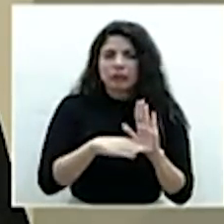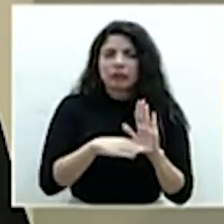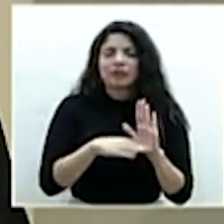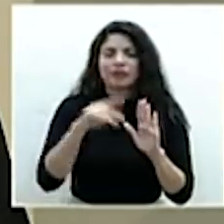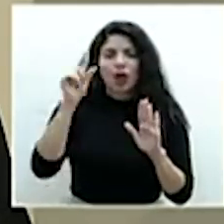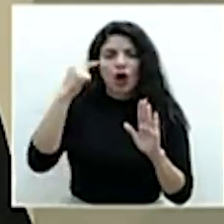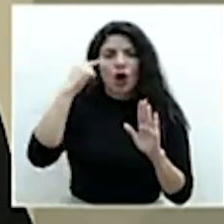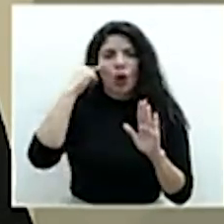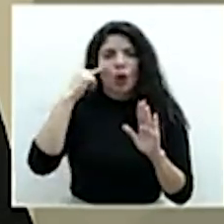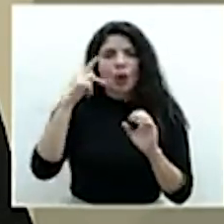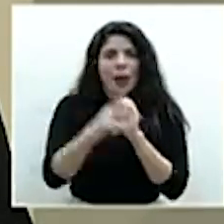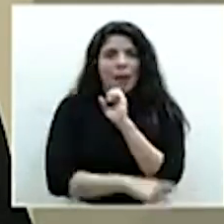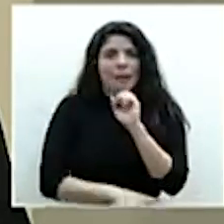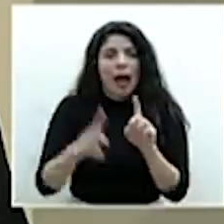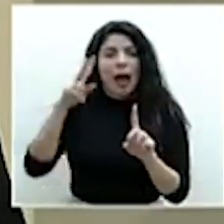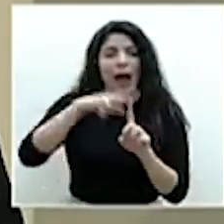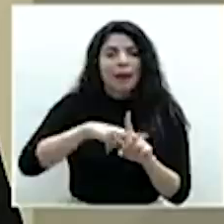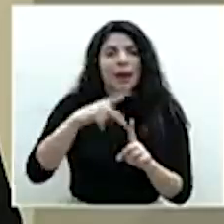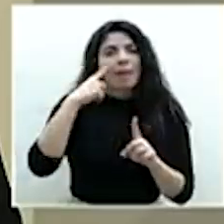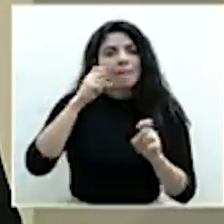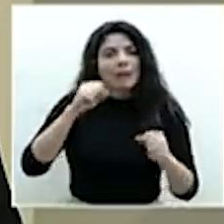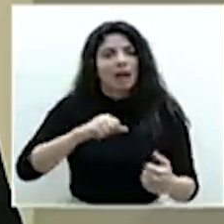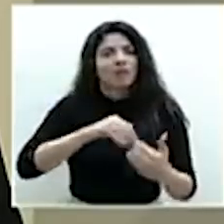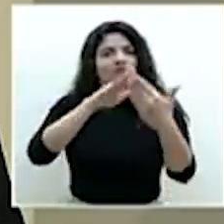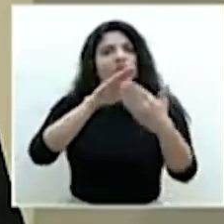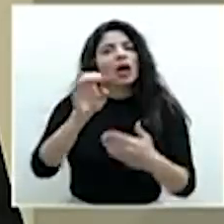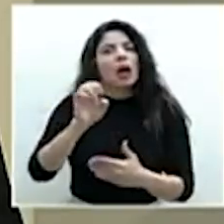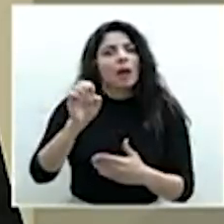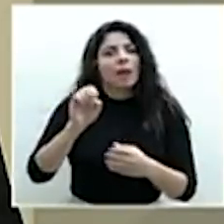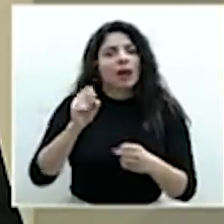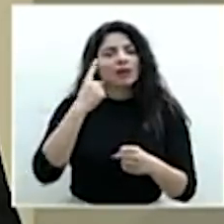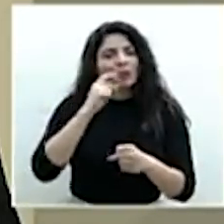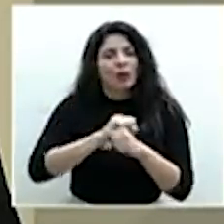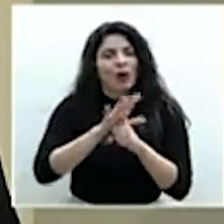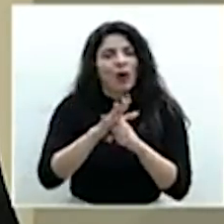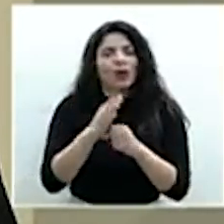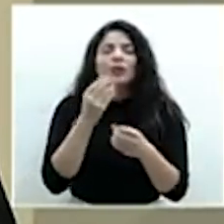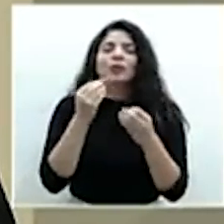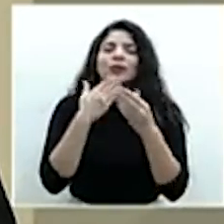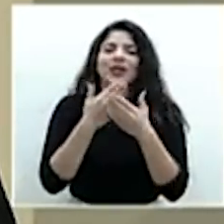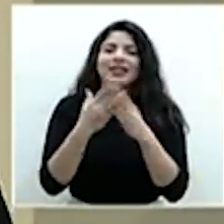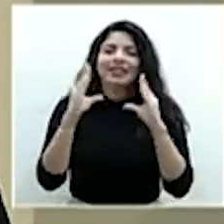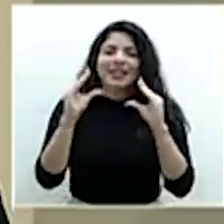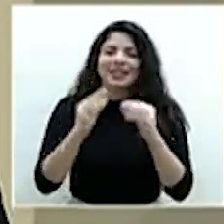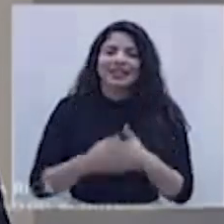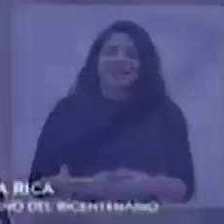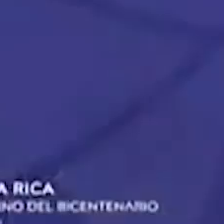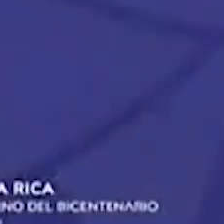el Gobierno de la República para enfrentar la emergencia por el COVID-19. Muy buenas tardes.